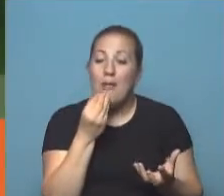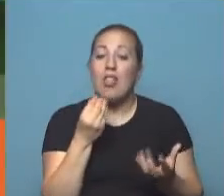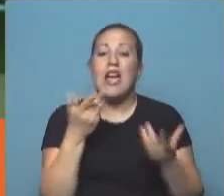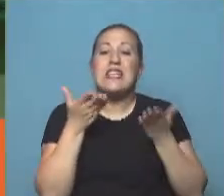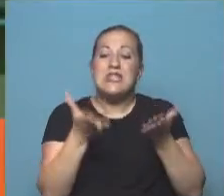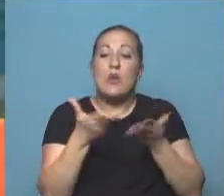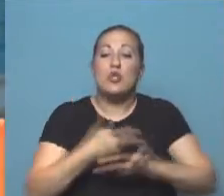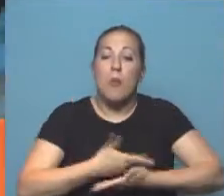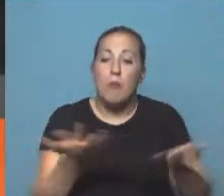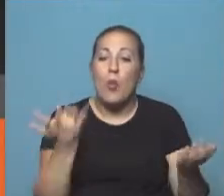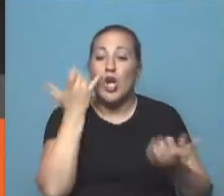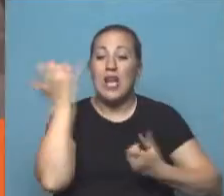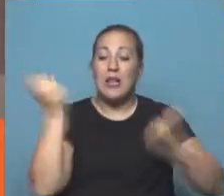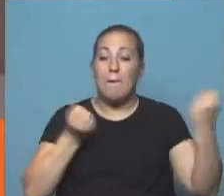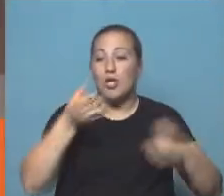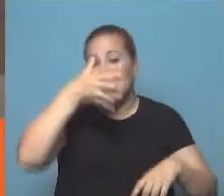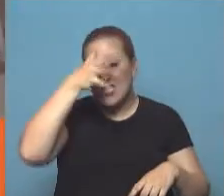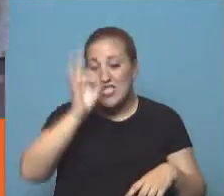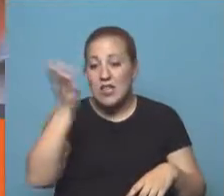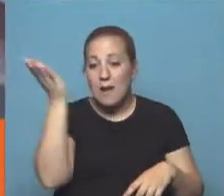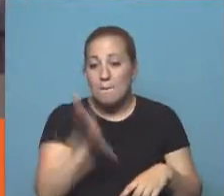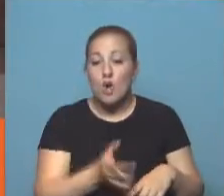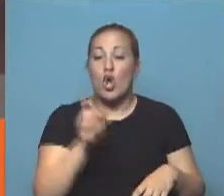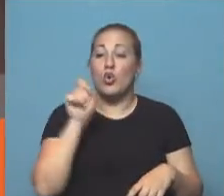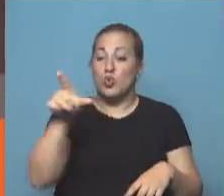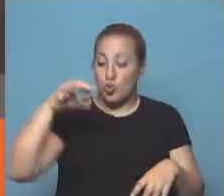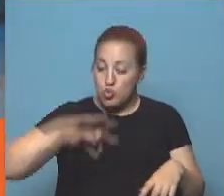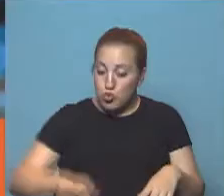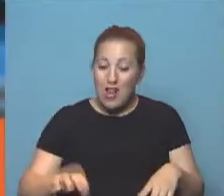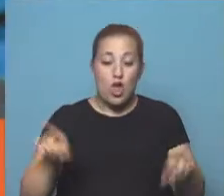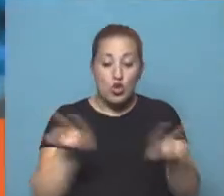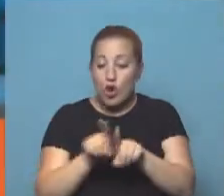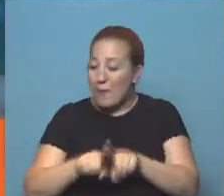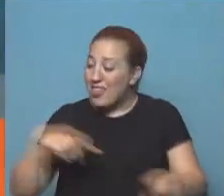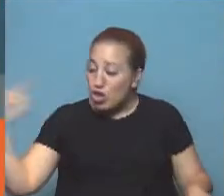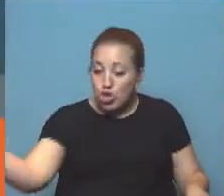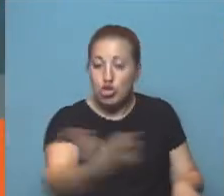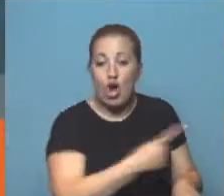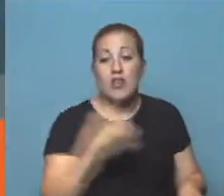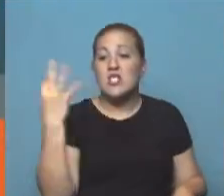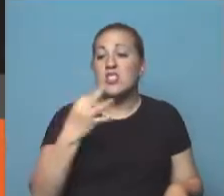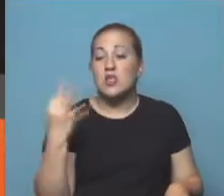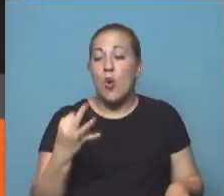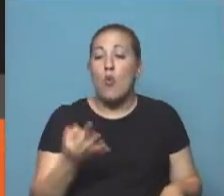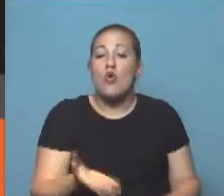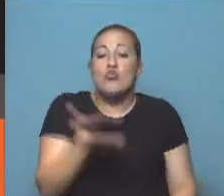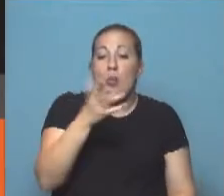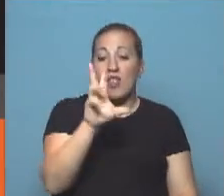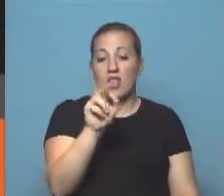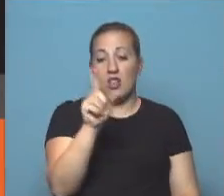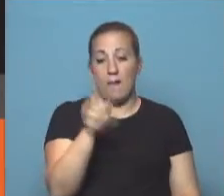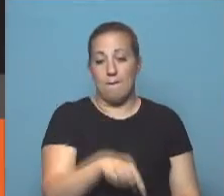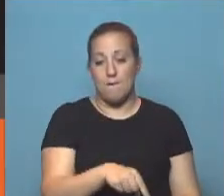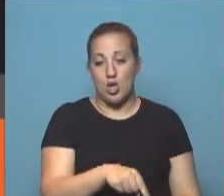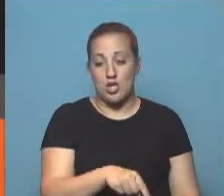servicios públicos y el transporte del 60%. Tu salario, como el de toda la gente que está en casa, seguramente subió menos del 30%, ni hablar el